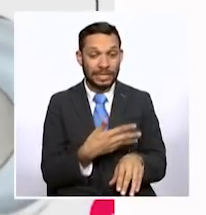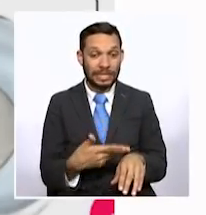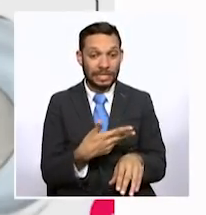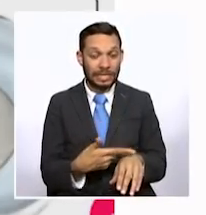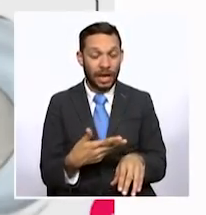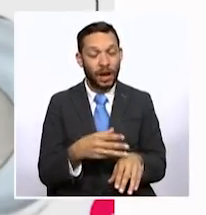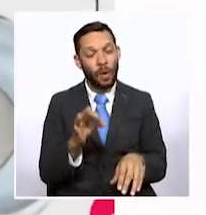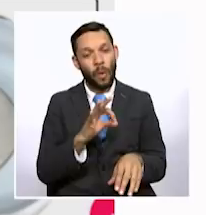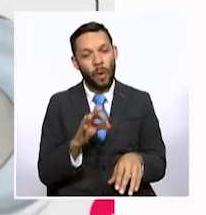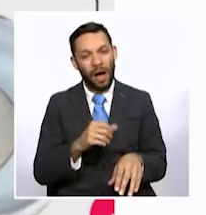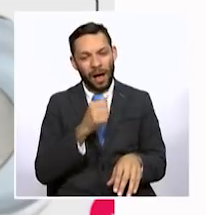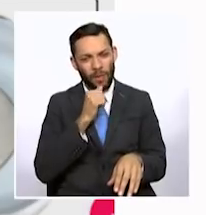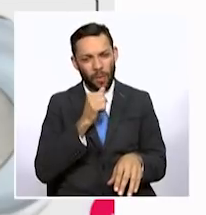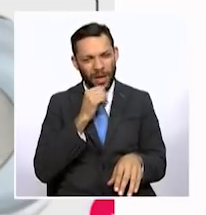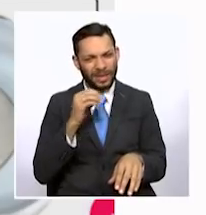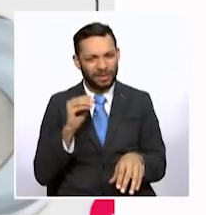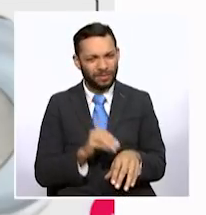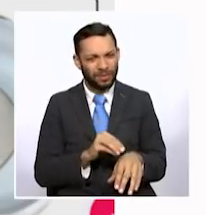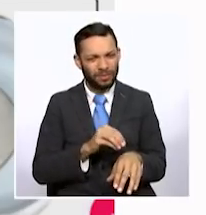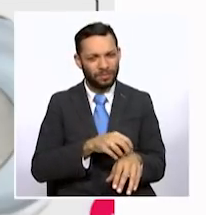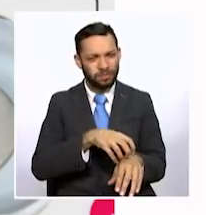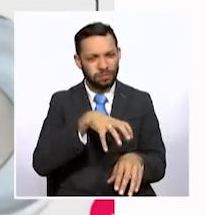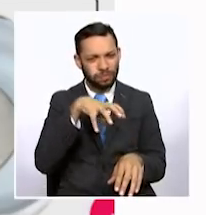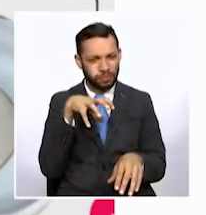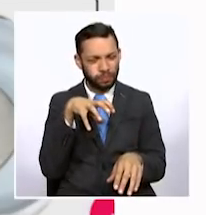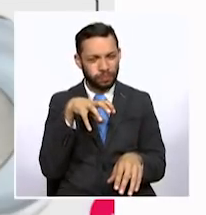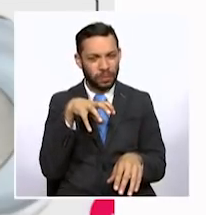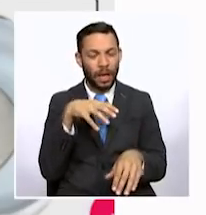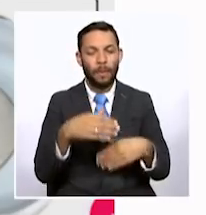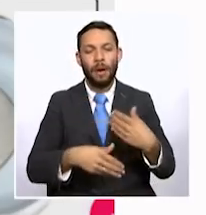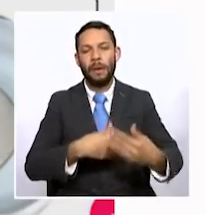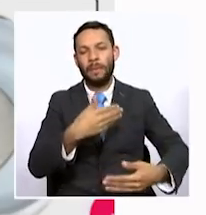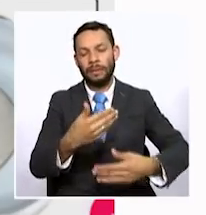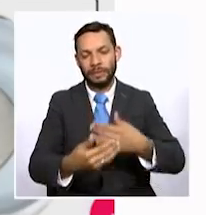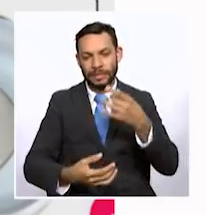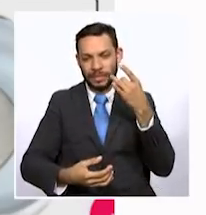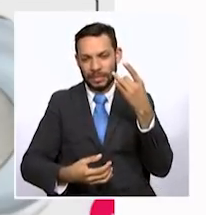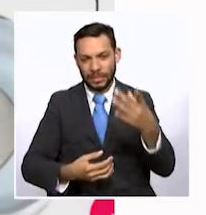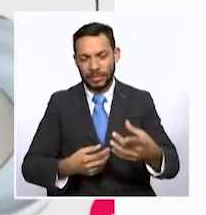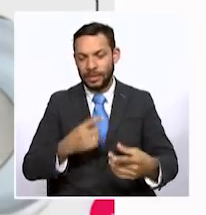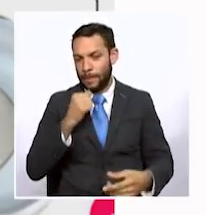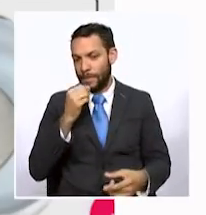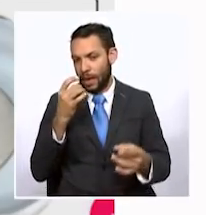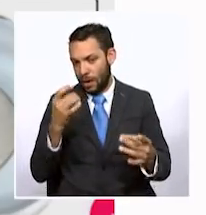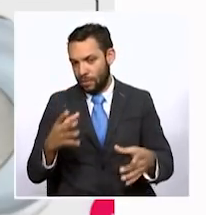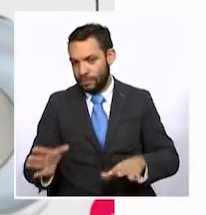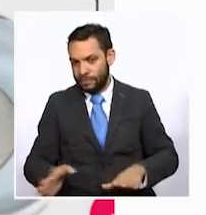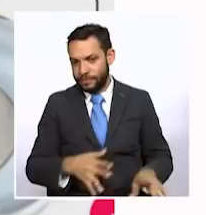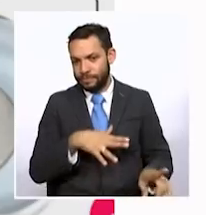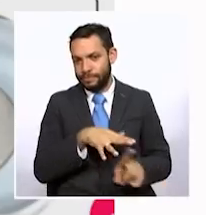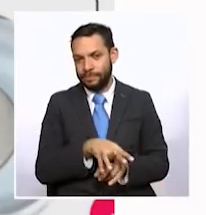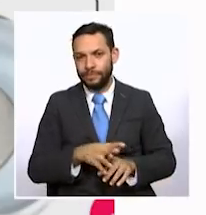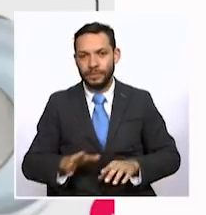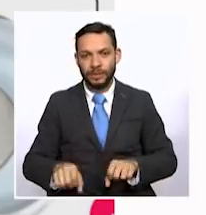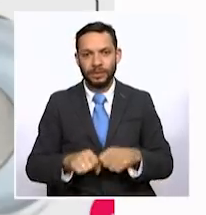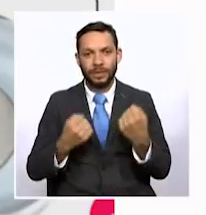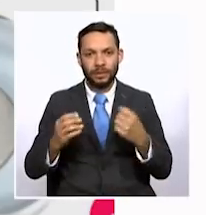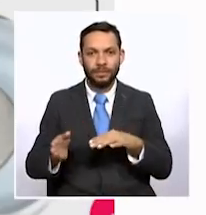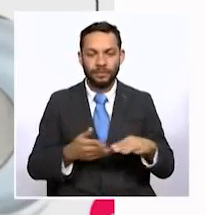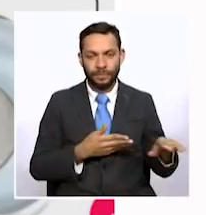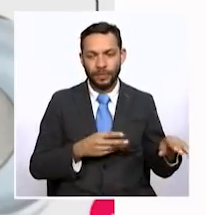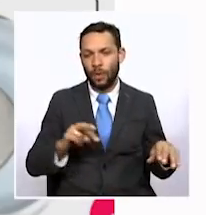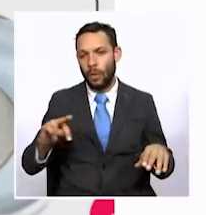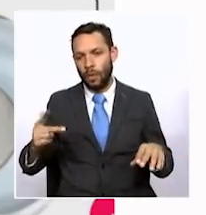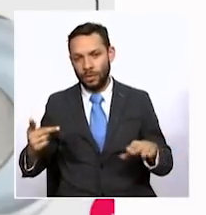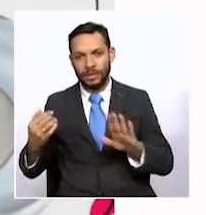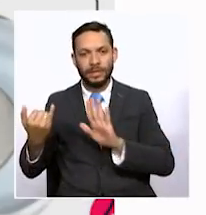articulación, aumentando obviamente el volumen articular, entonces claramente puede producir edema a nivel de la articulación. En esta otra imagen